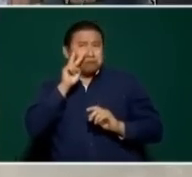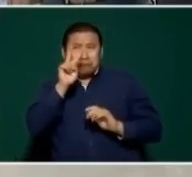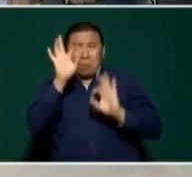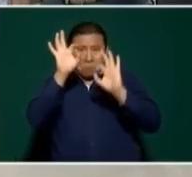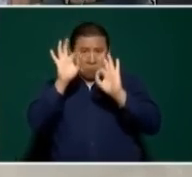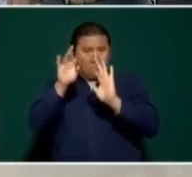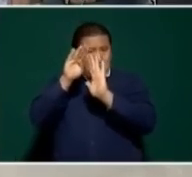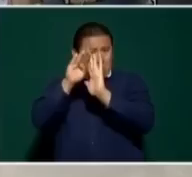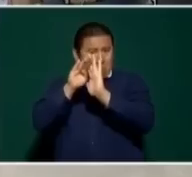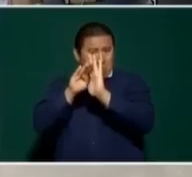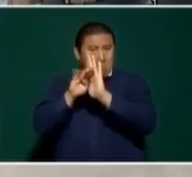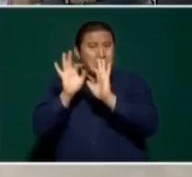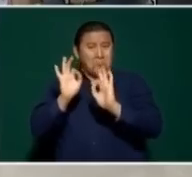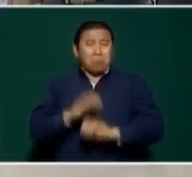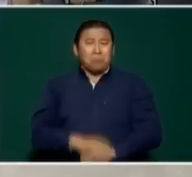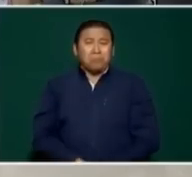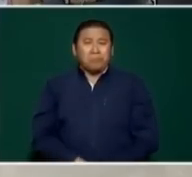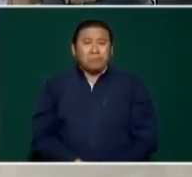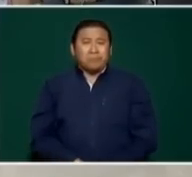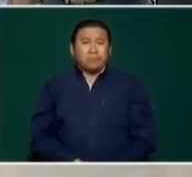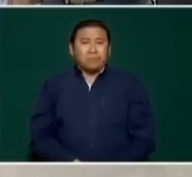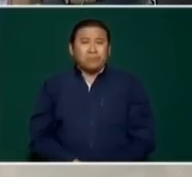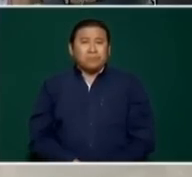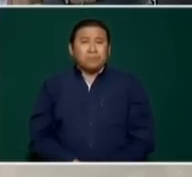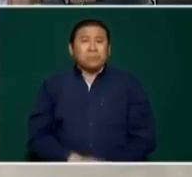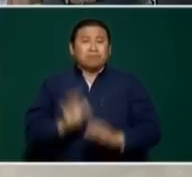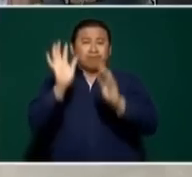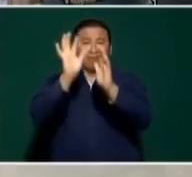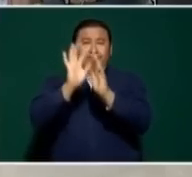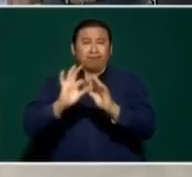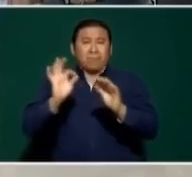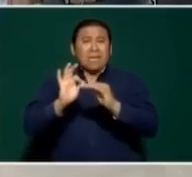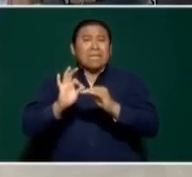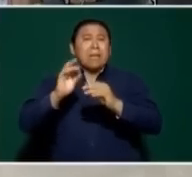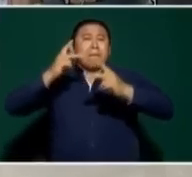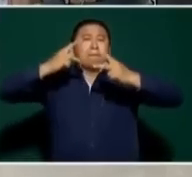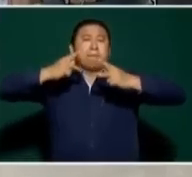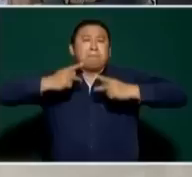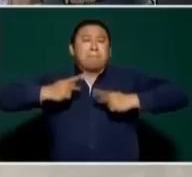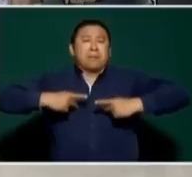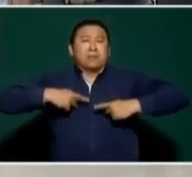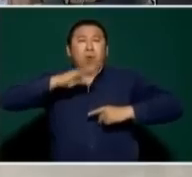considerable. Y estoy hablando de homicidio.